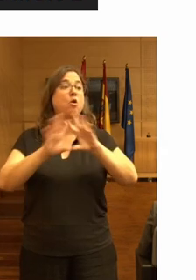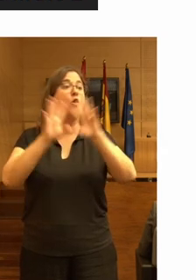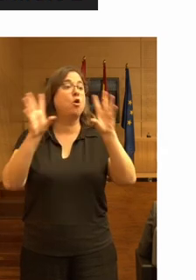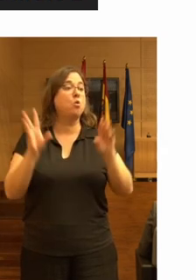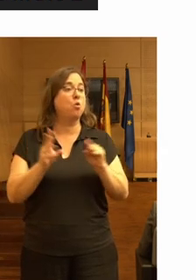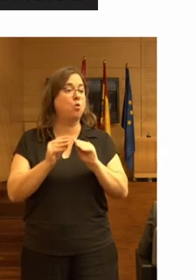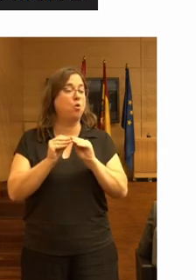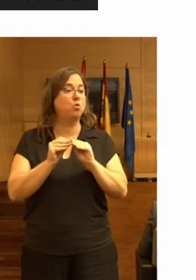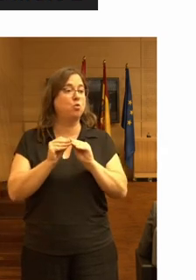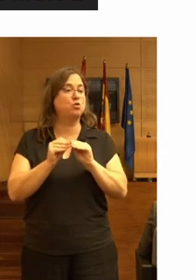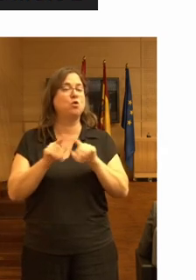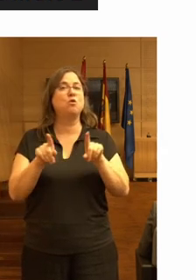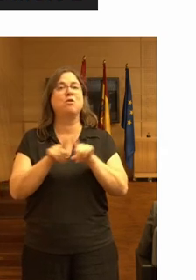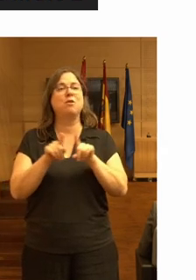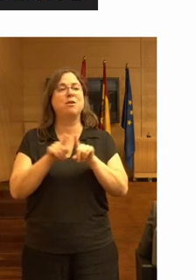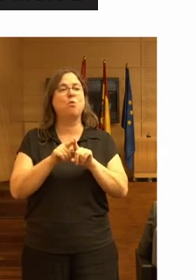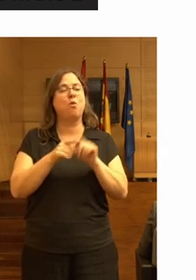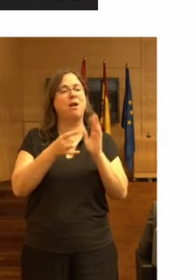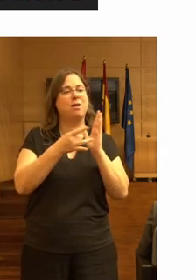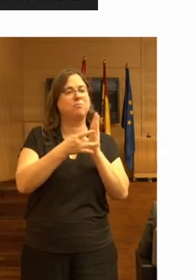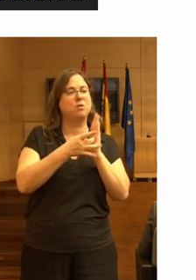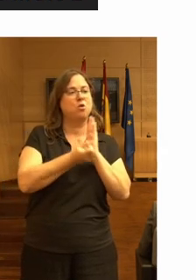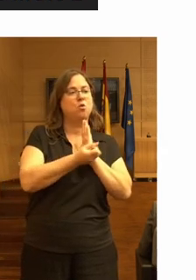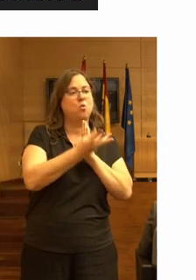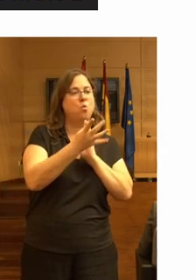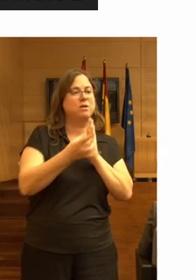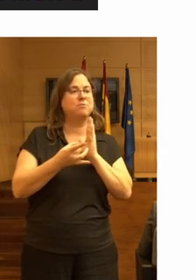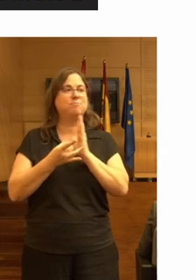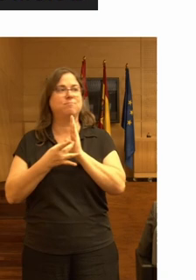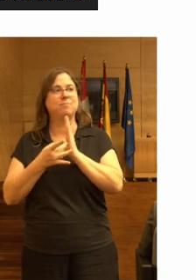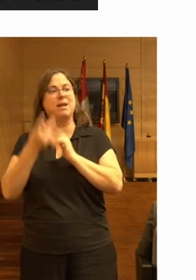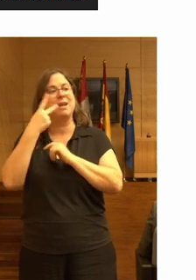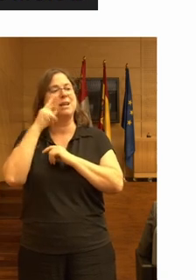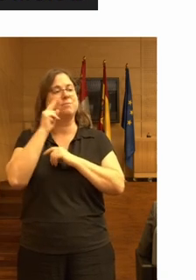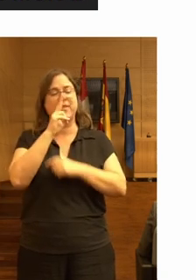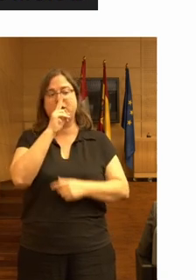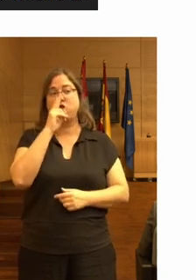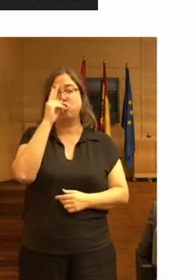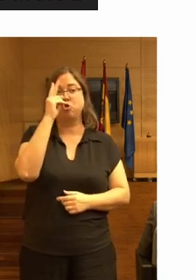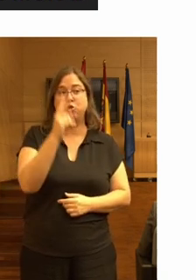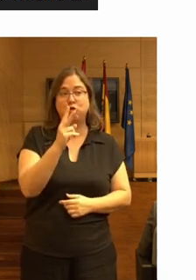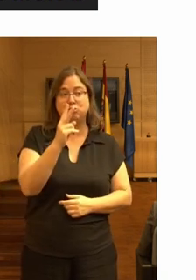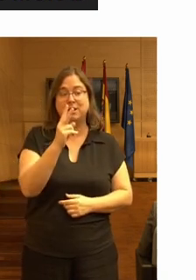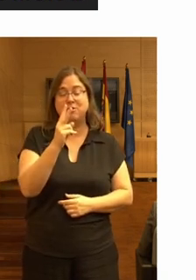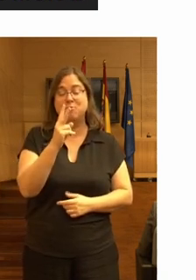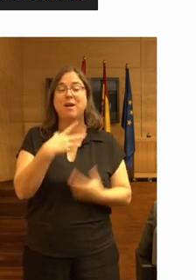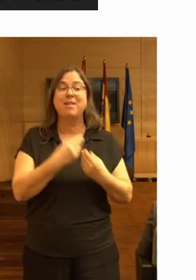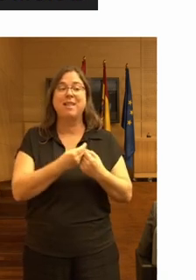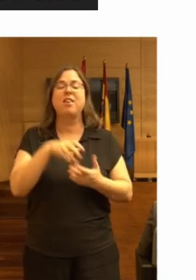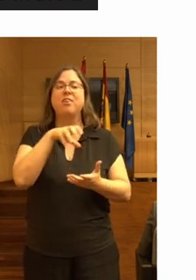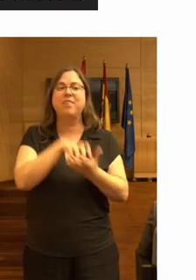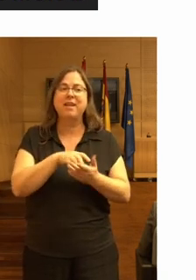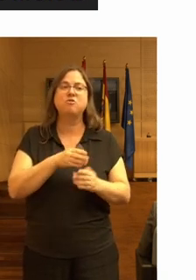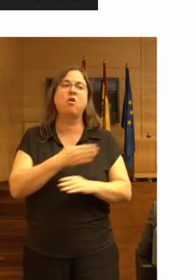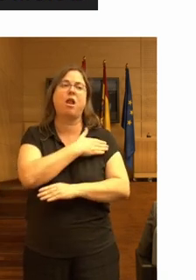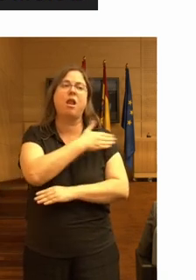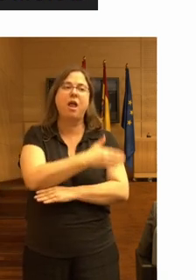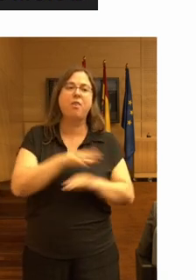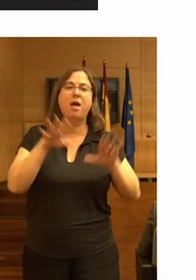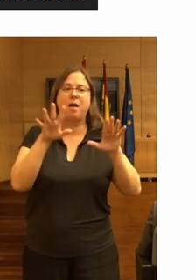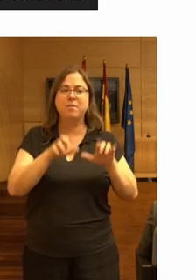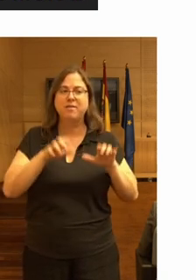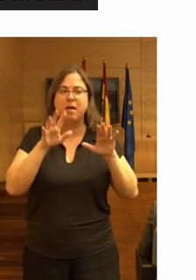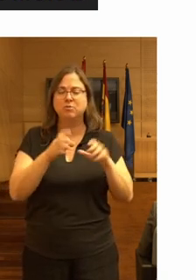Conclusiones a nivel cuantitativo y a nivel cualitativo de una experiencia de 2 años acompañando a los centros, aprendiendo mucho de los equipos, muchos de